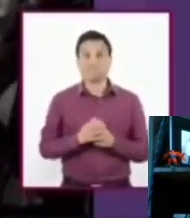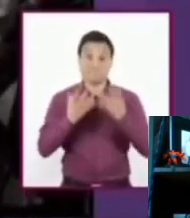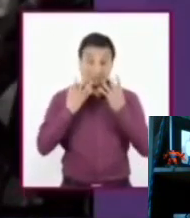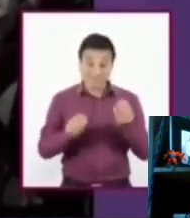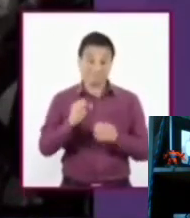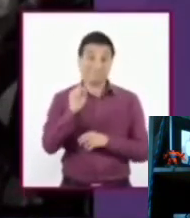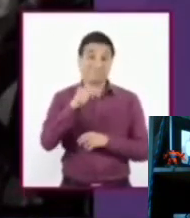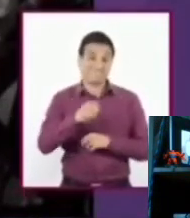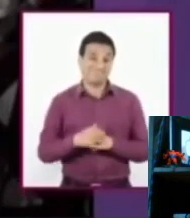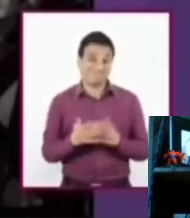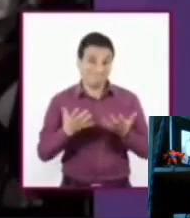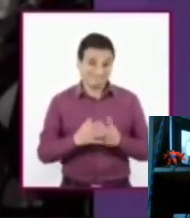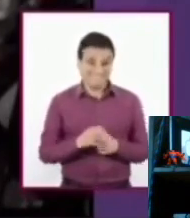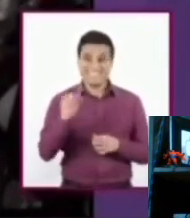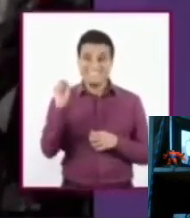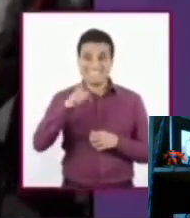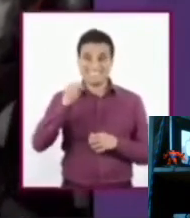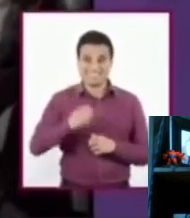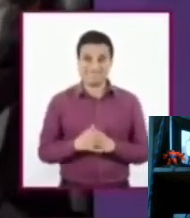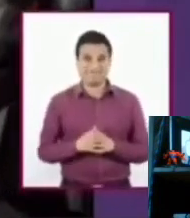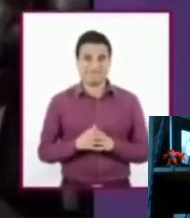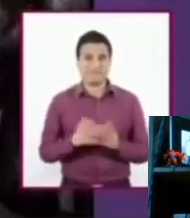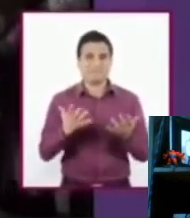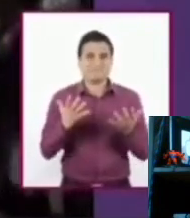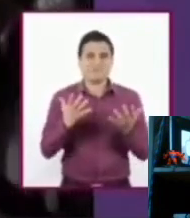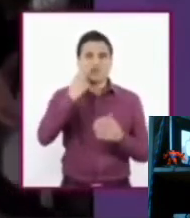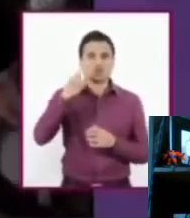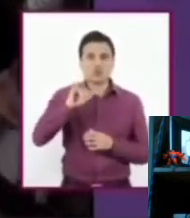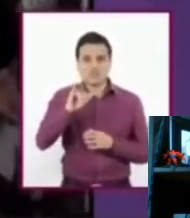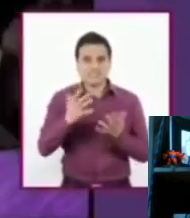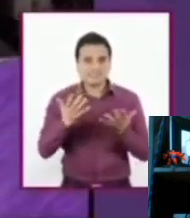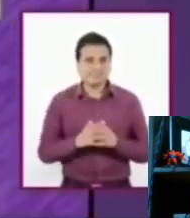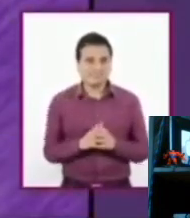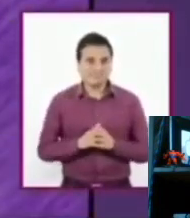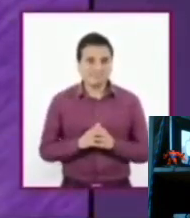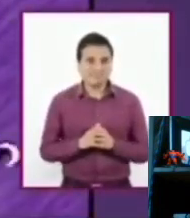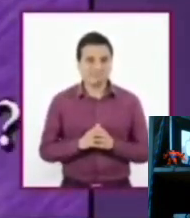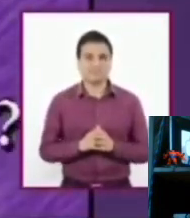maximiliano yes we are the like